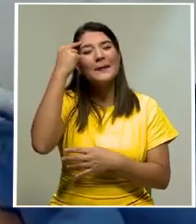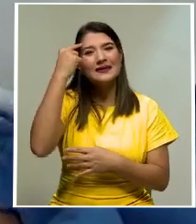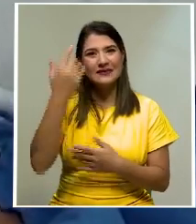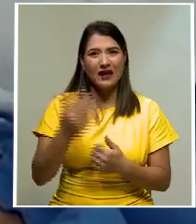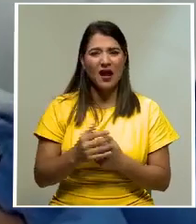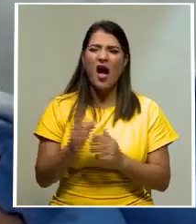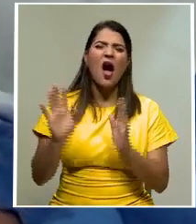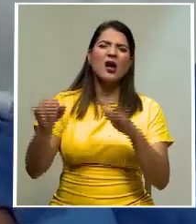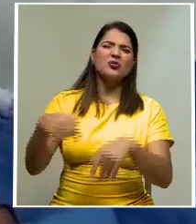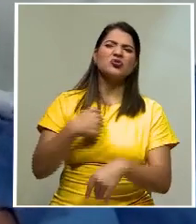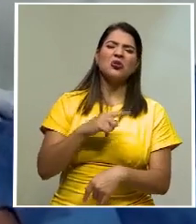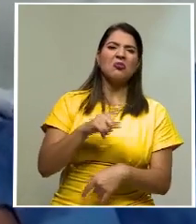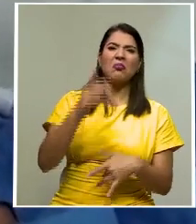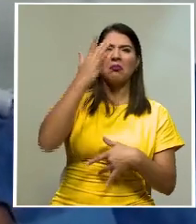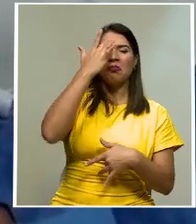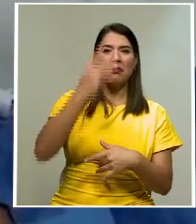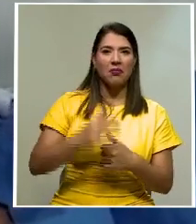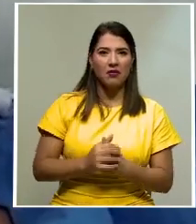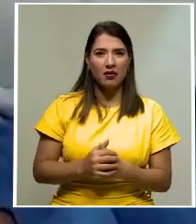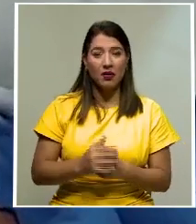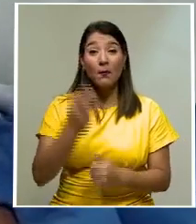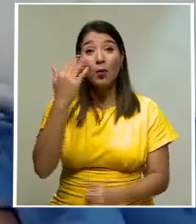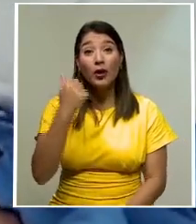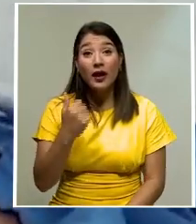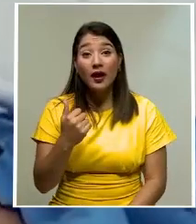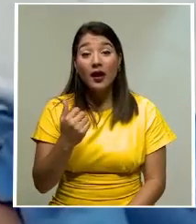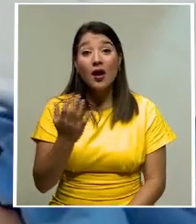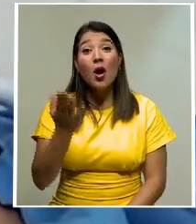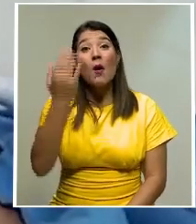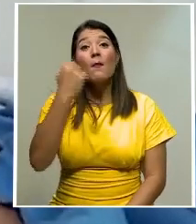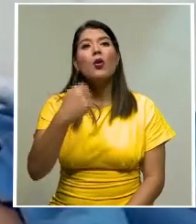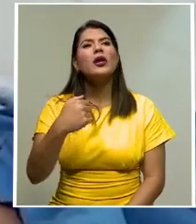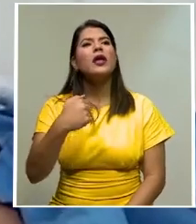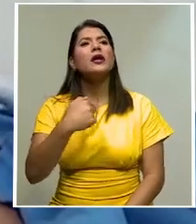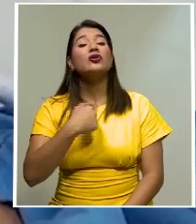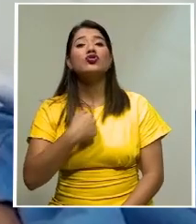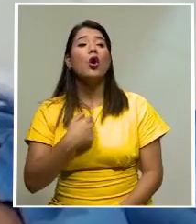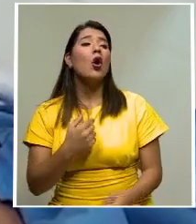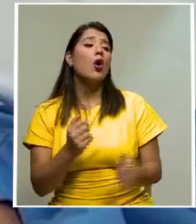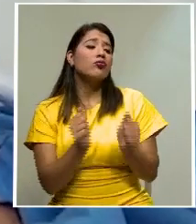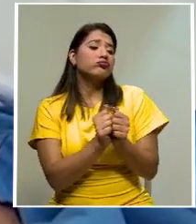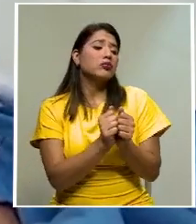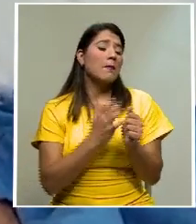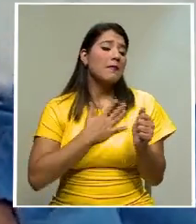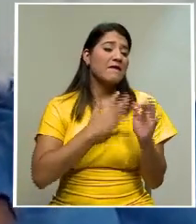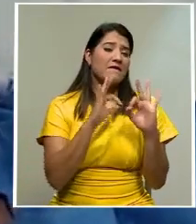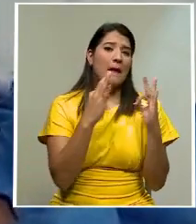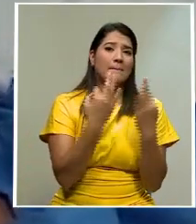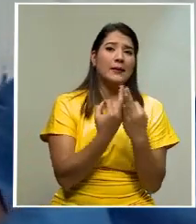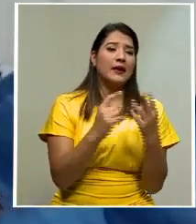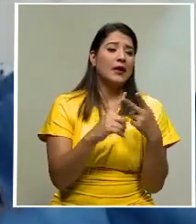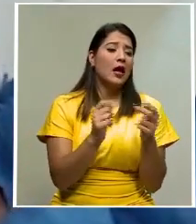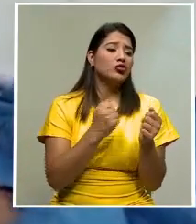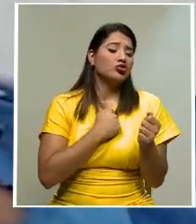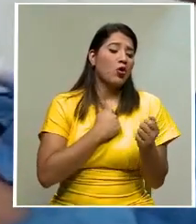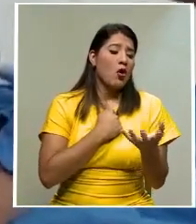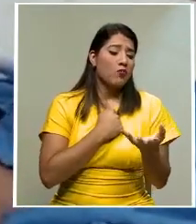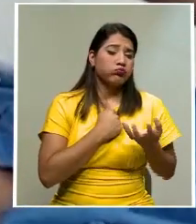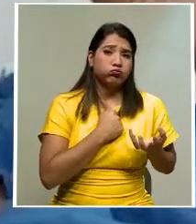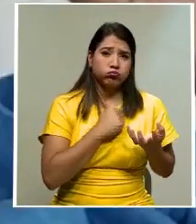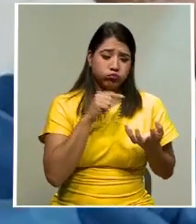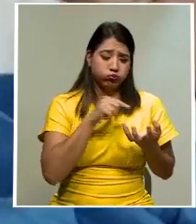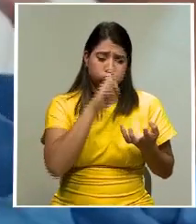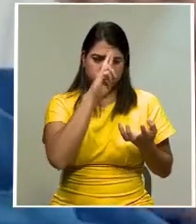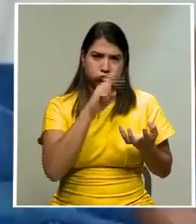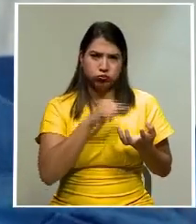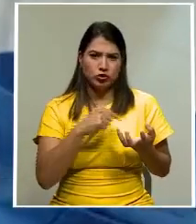A mí no me toca. ¿Por qué? Porque yo ando con mi familia, porque yo ando con mi burbuja, porque yo me cuido,